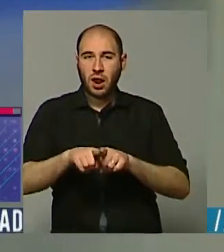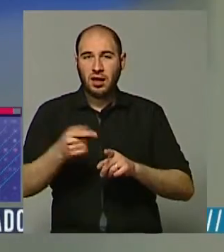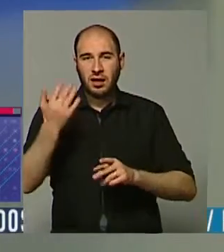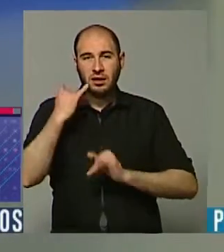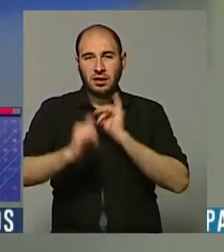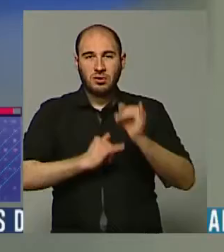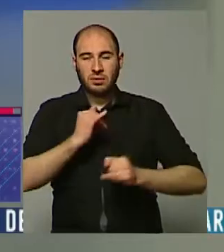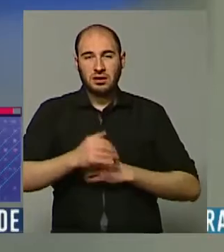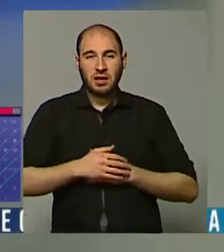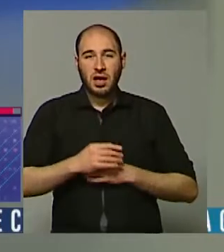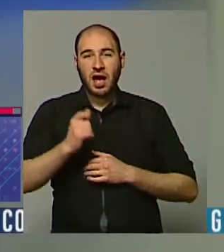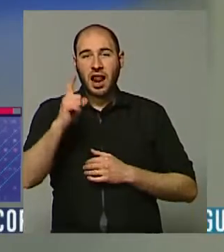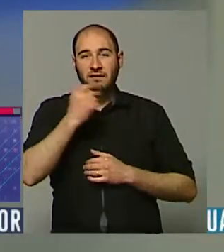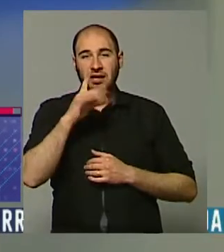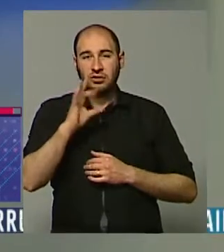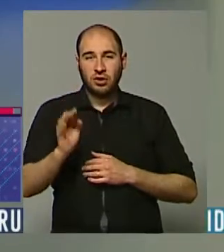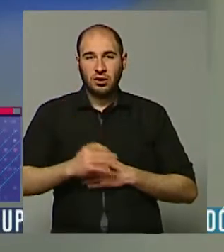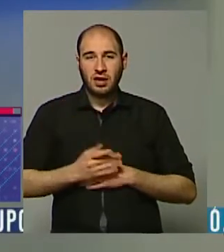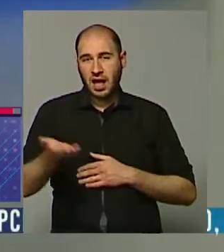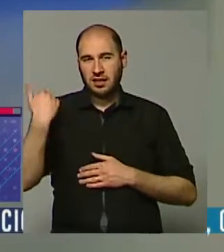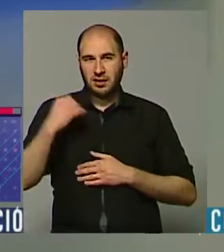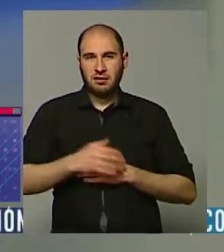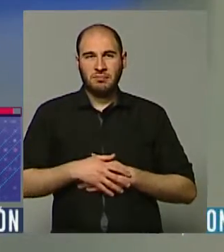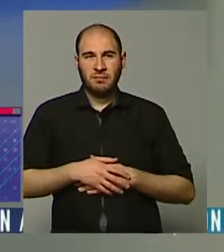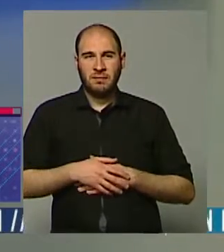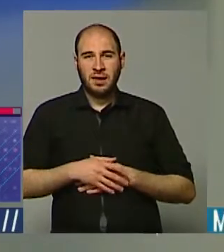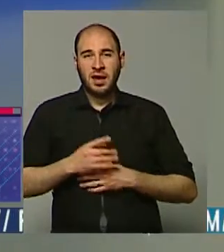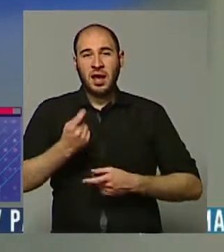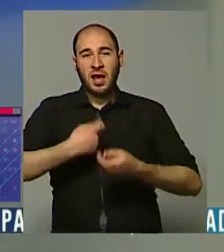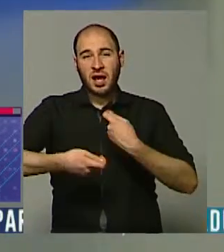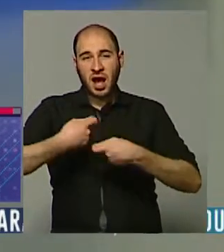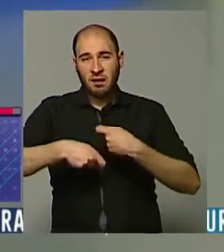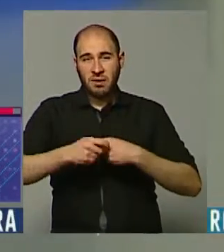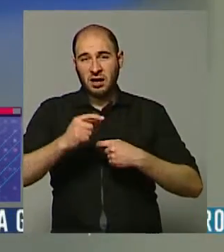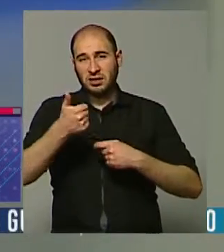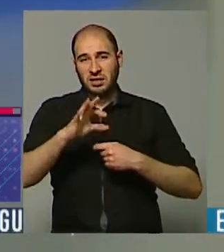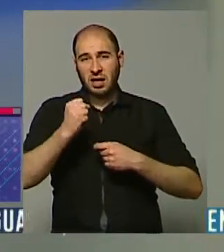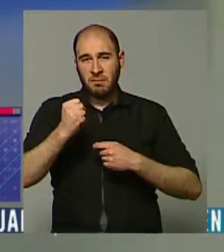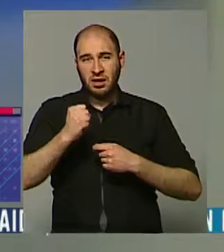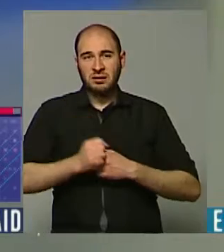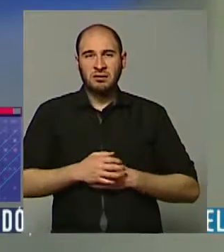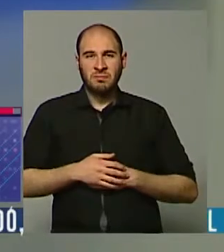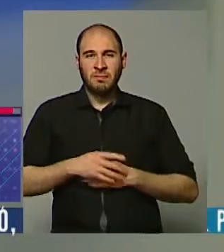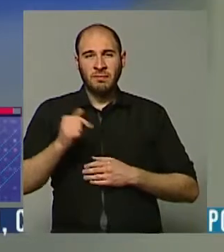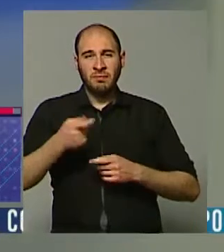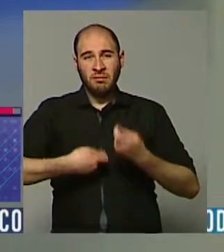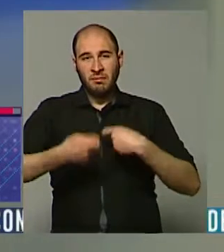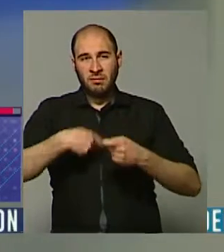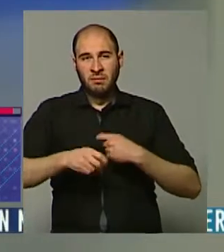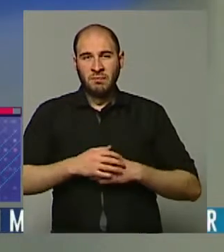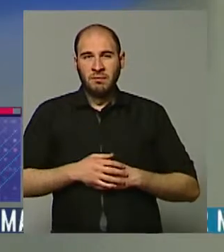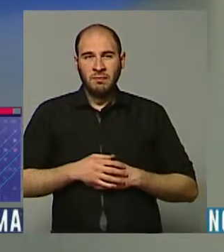había manifestado Alberto Fernández días pasados, que el tipo de cambio a 60 pesos era un tipo de cambio que consideraban